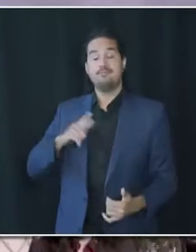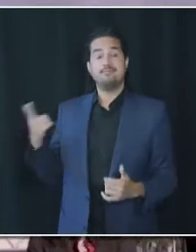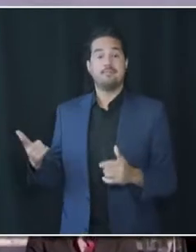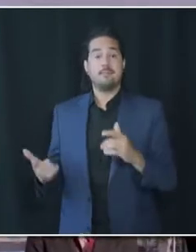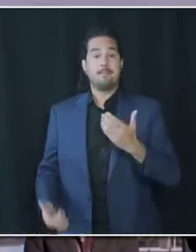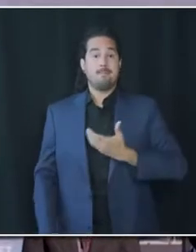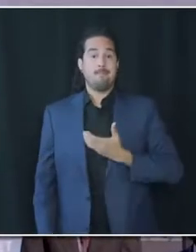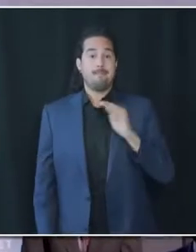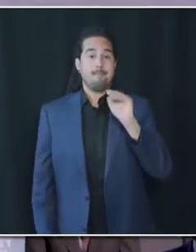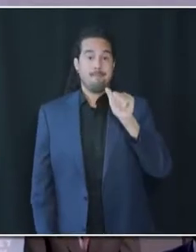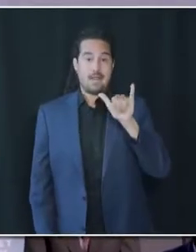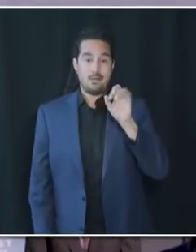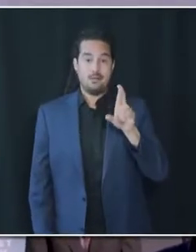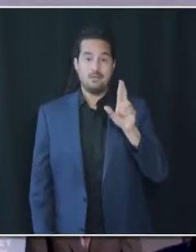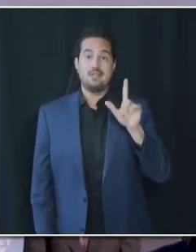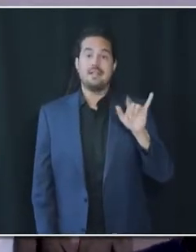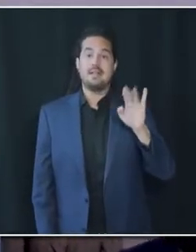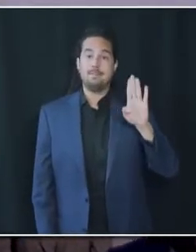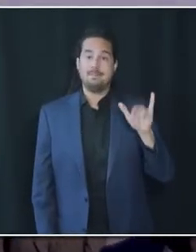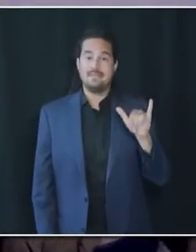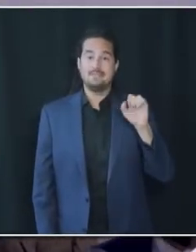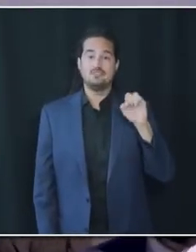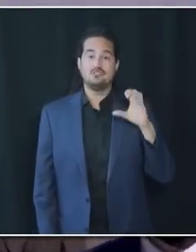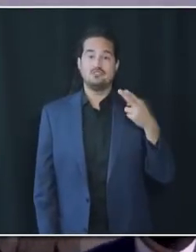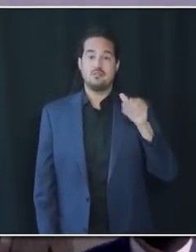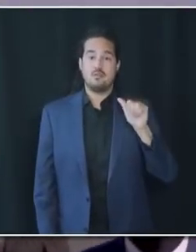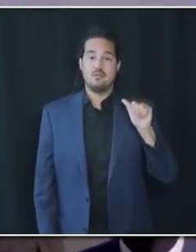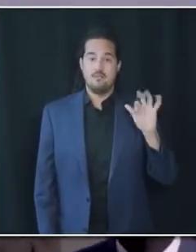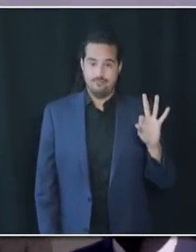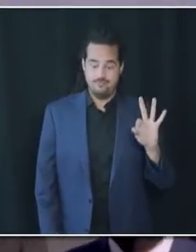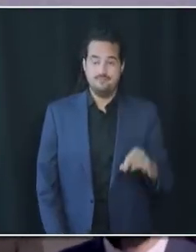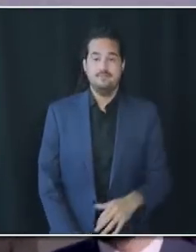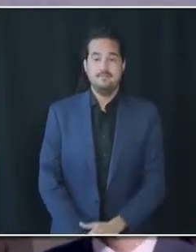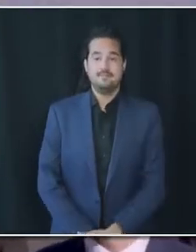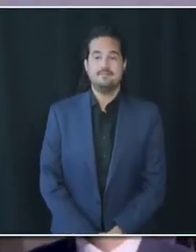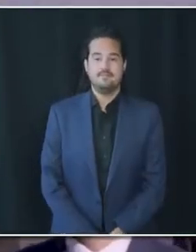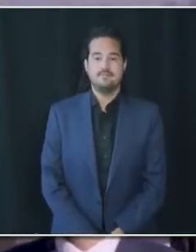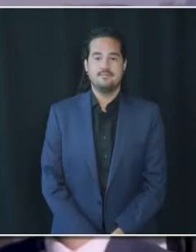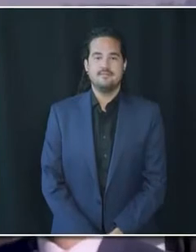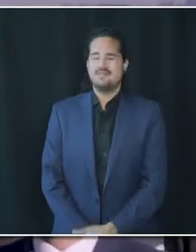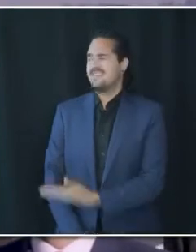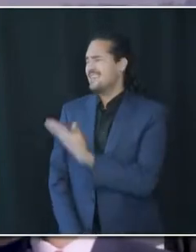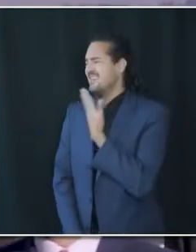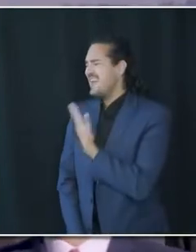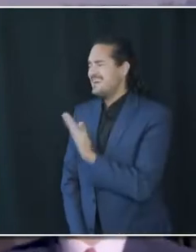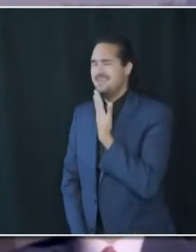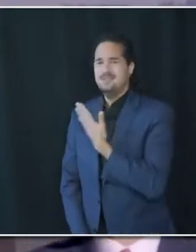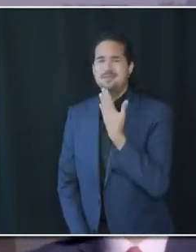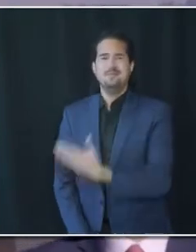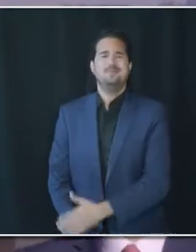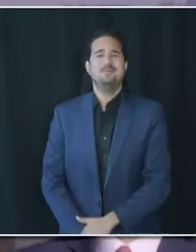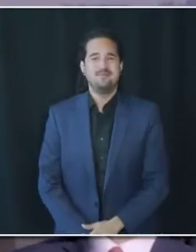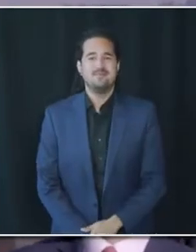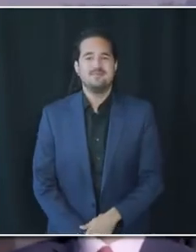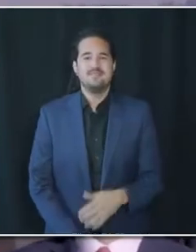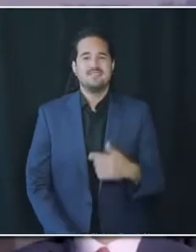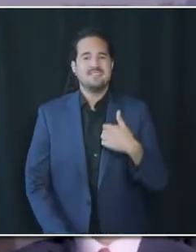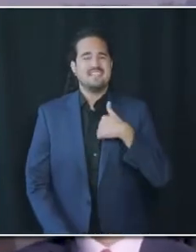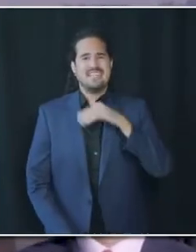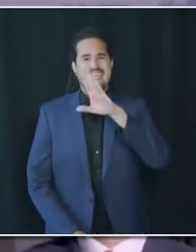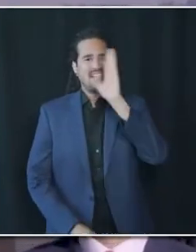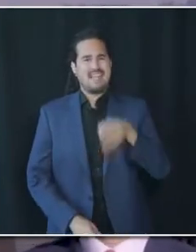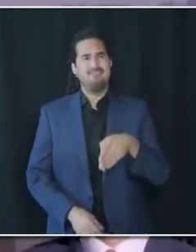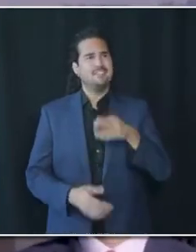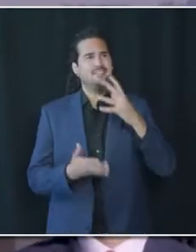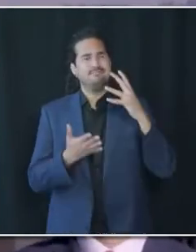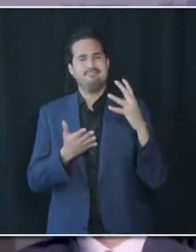alcaldesa muchas gracias nunca ha habido un momento en que la sociedad